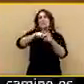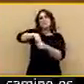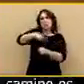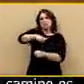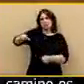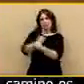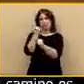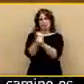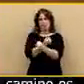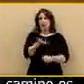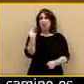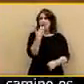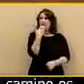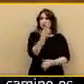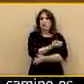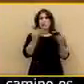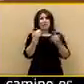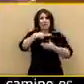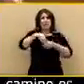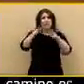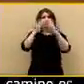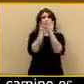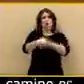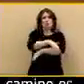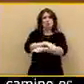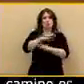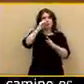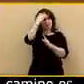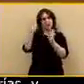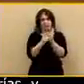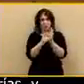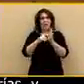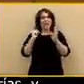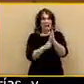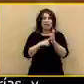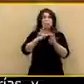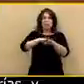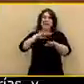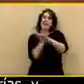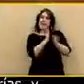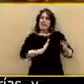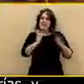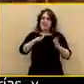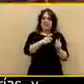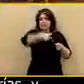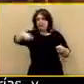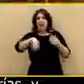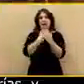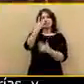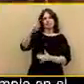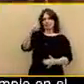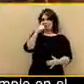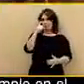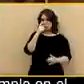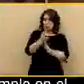tuvimos un buen ejemplo en el Consejo de Ministros donde aprobamos un real decreto ley para extender los ERTE hasta el 30 de junio. Es decir, previo diálogo y acuerdo